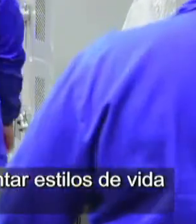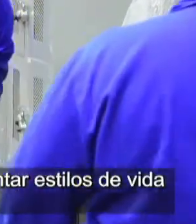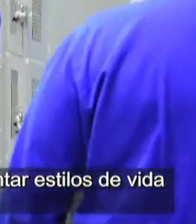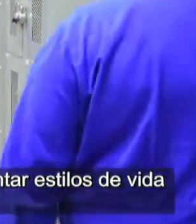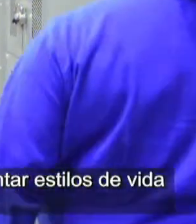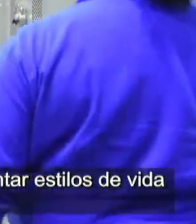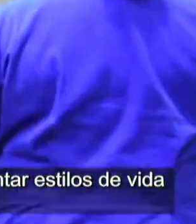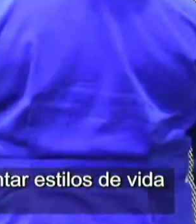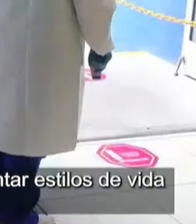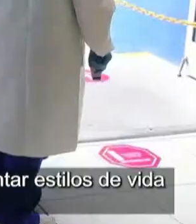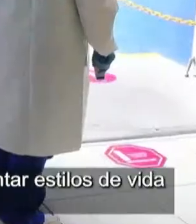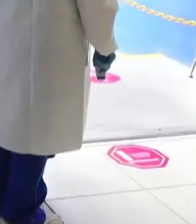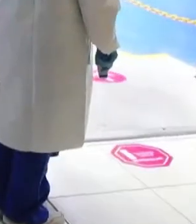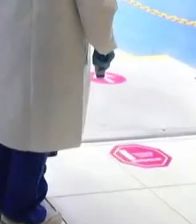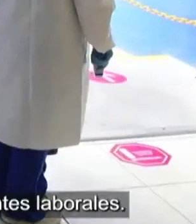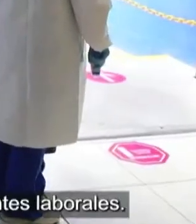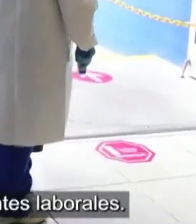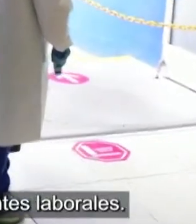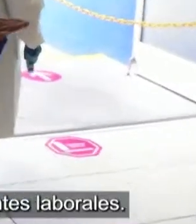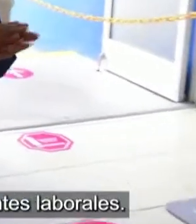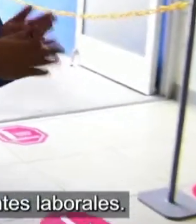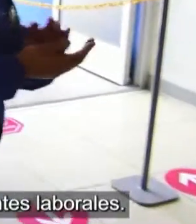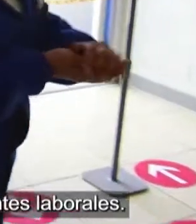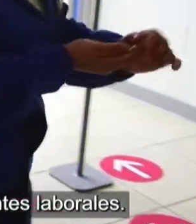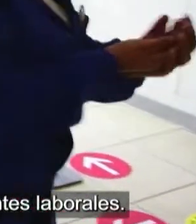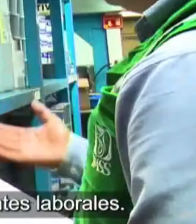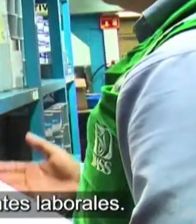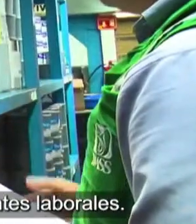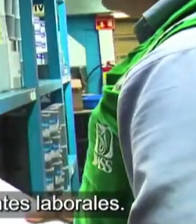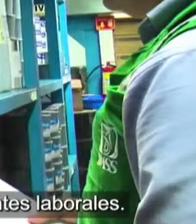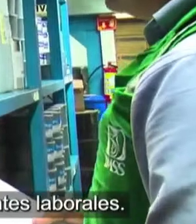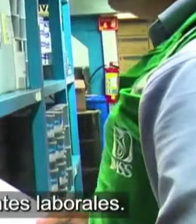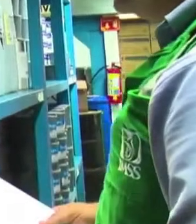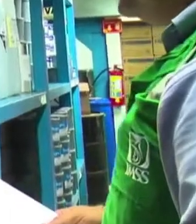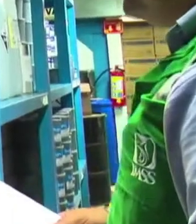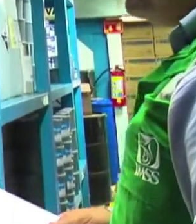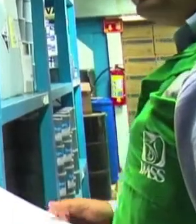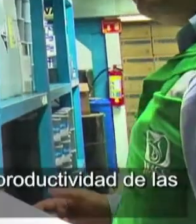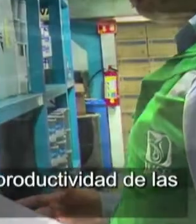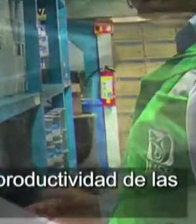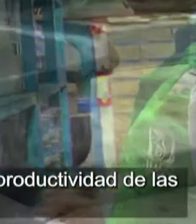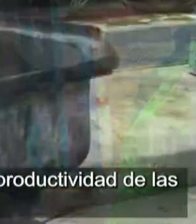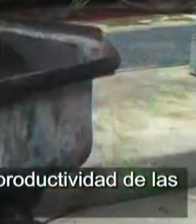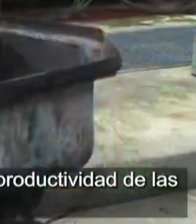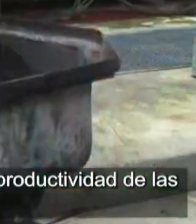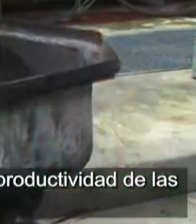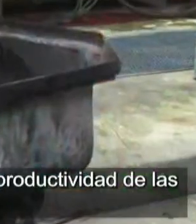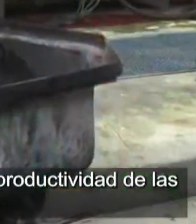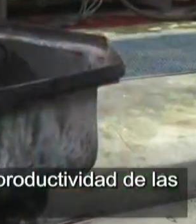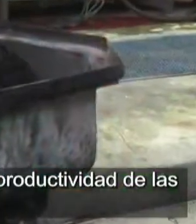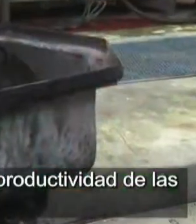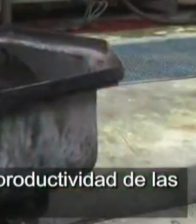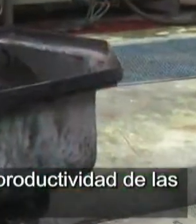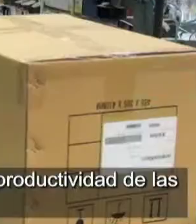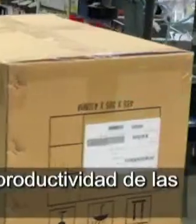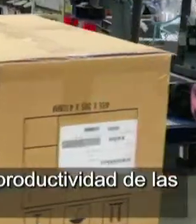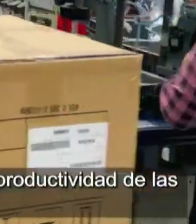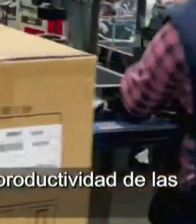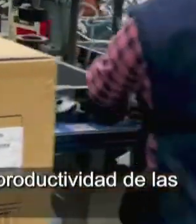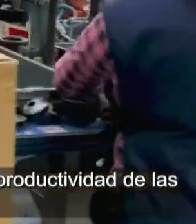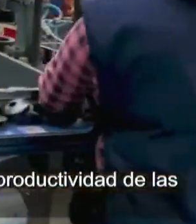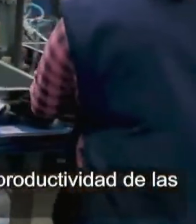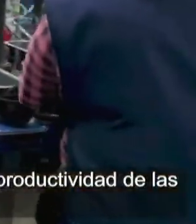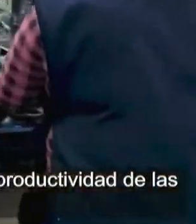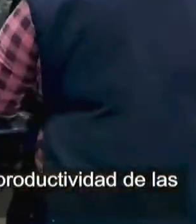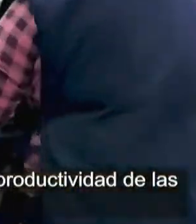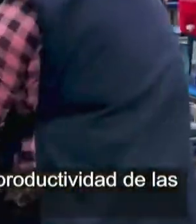para fomentar estilos de vida saludables que prevengan enfermedades y accidentes laborales. Esta estrategia beneficiará a las familias